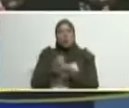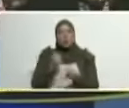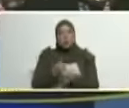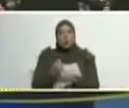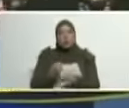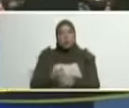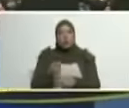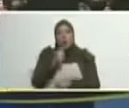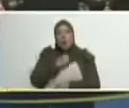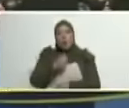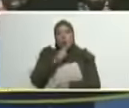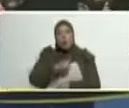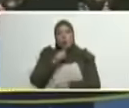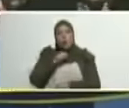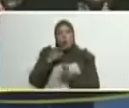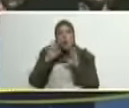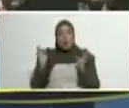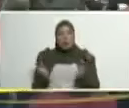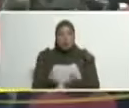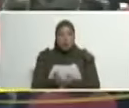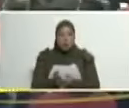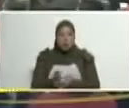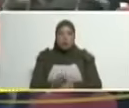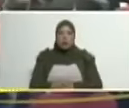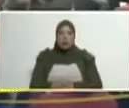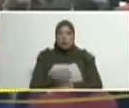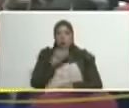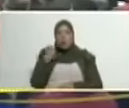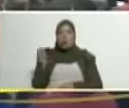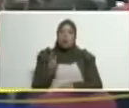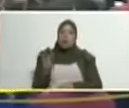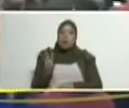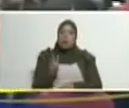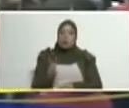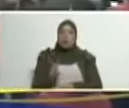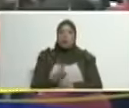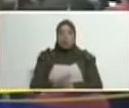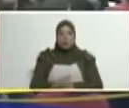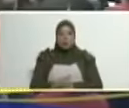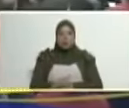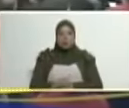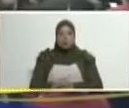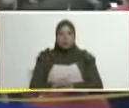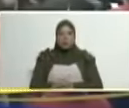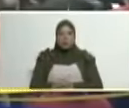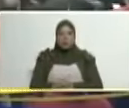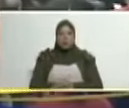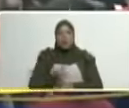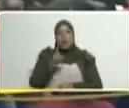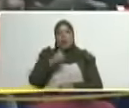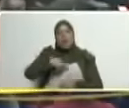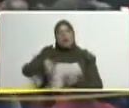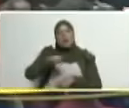en su resistencia en el mundo entero. Como me decían los vietnamitas hace una hora,